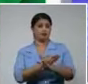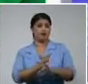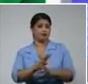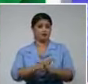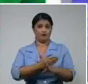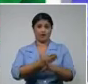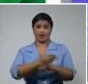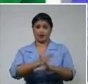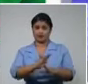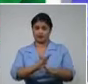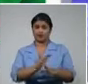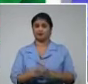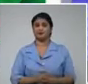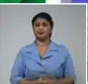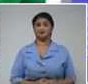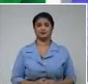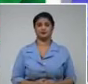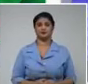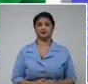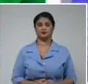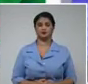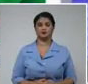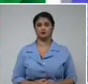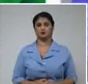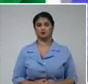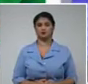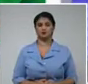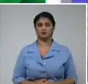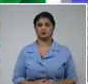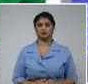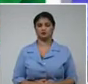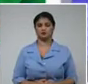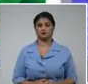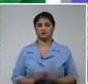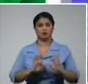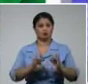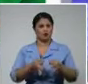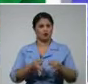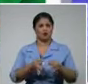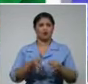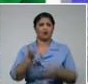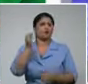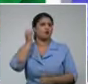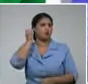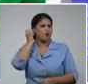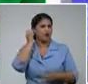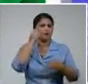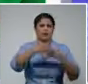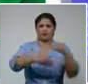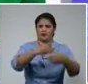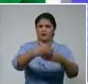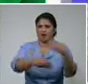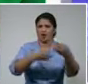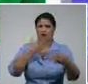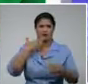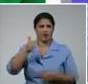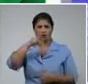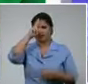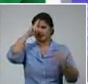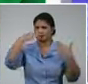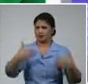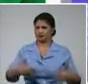un episodio de bradicardia extrema sin respuesta a los medicamentos, hizo una parada cardíaca que no